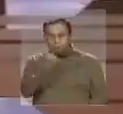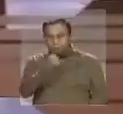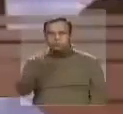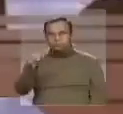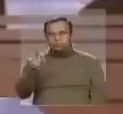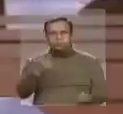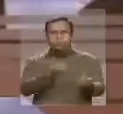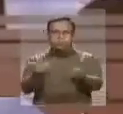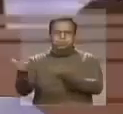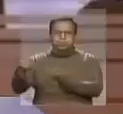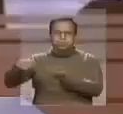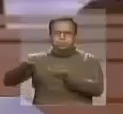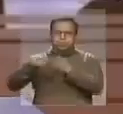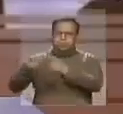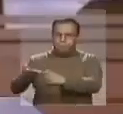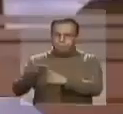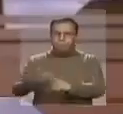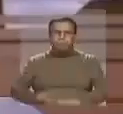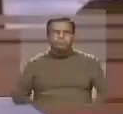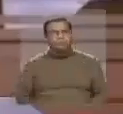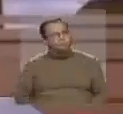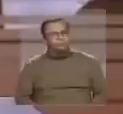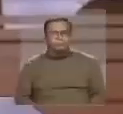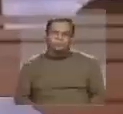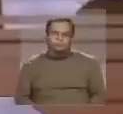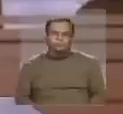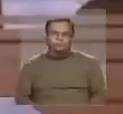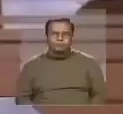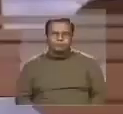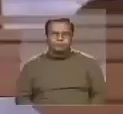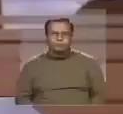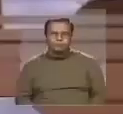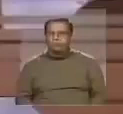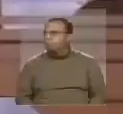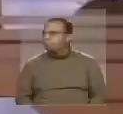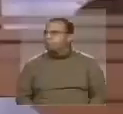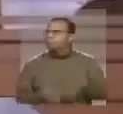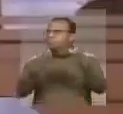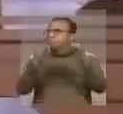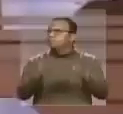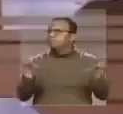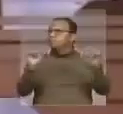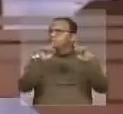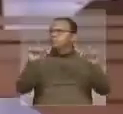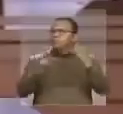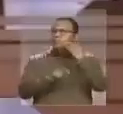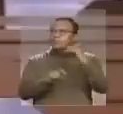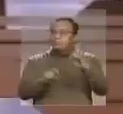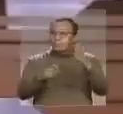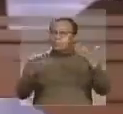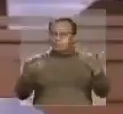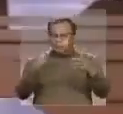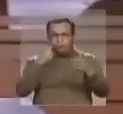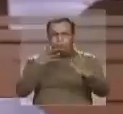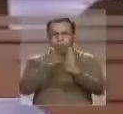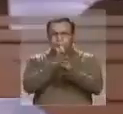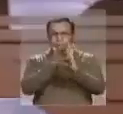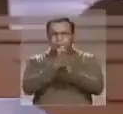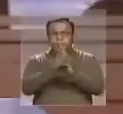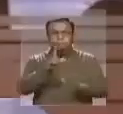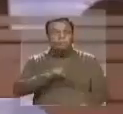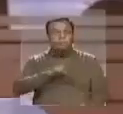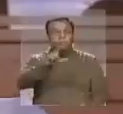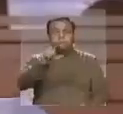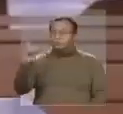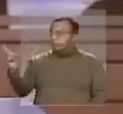sus realidades sean visibilizadas. A propósito de ello, ¿cómo es la realidad específicamente para las mujeres raizales? Bueno, con una